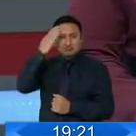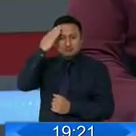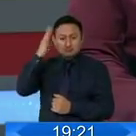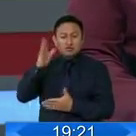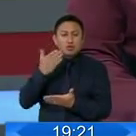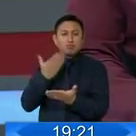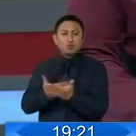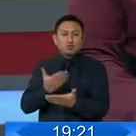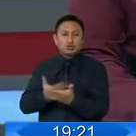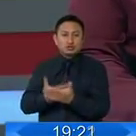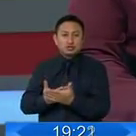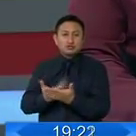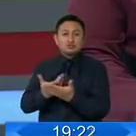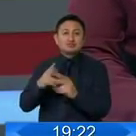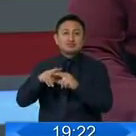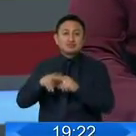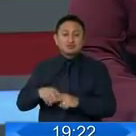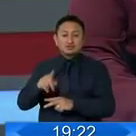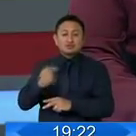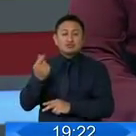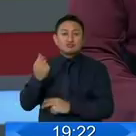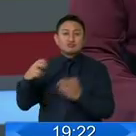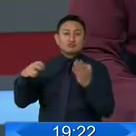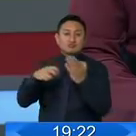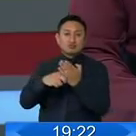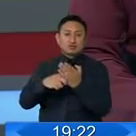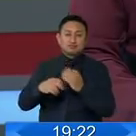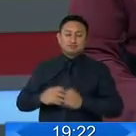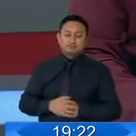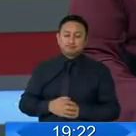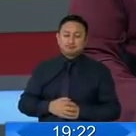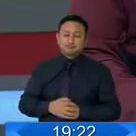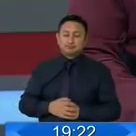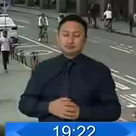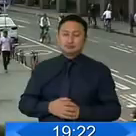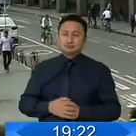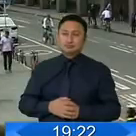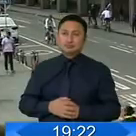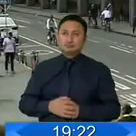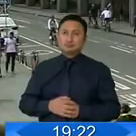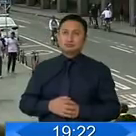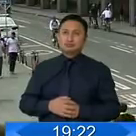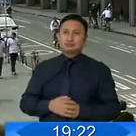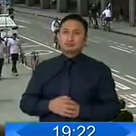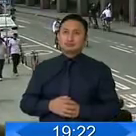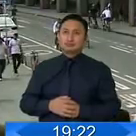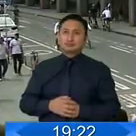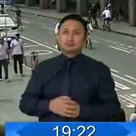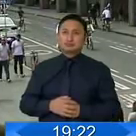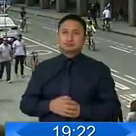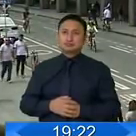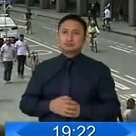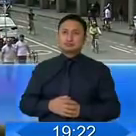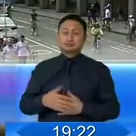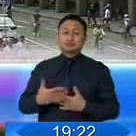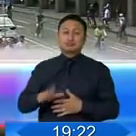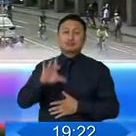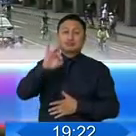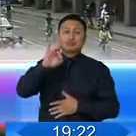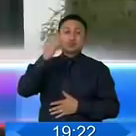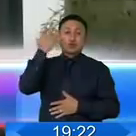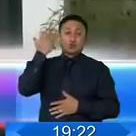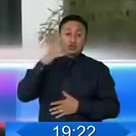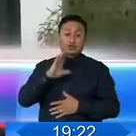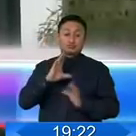propuesta de revisión de la tarifa al transporte público. Luego que venciera el plazo de 8 días que